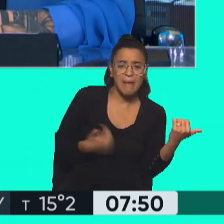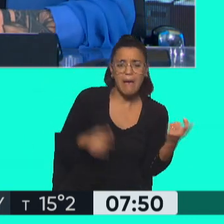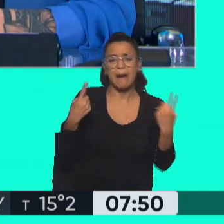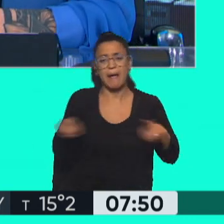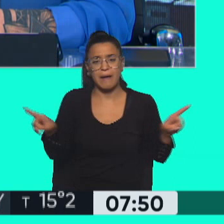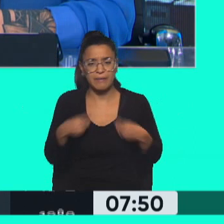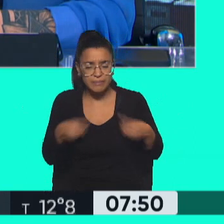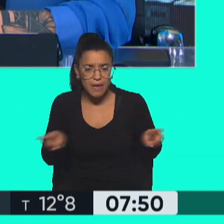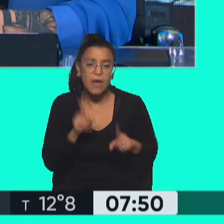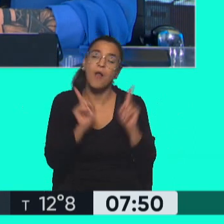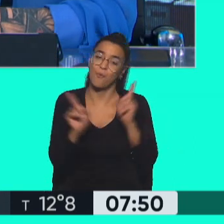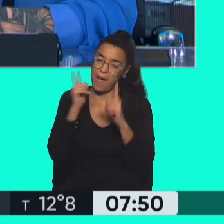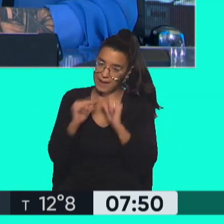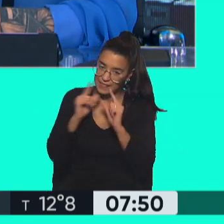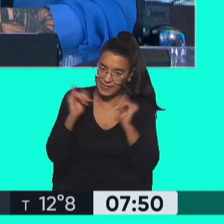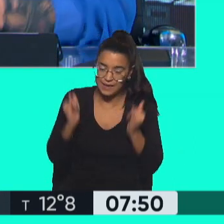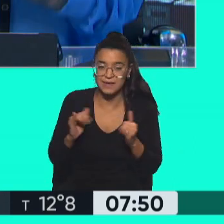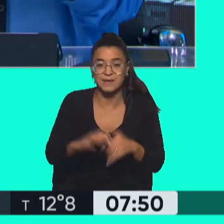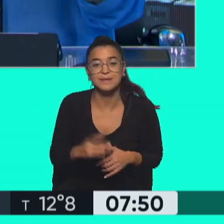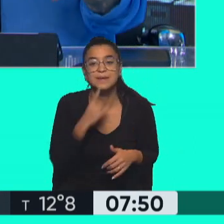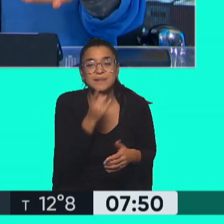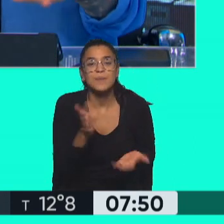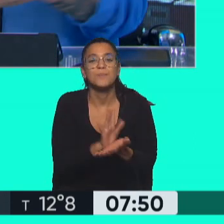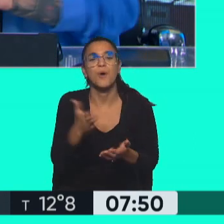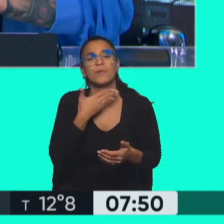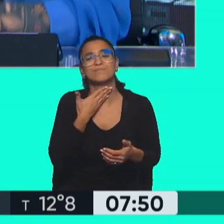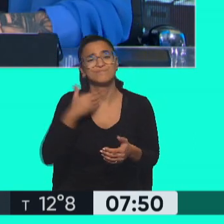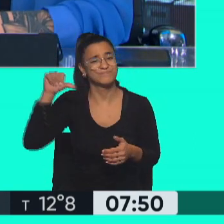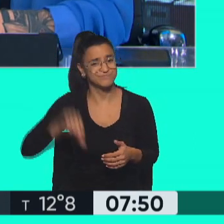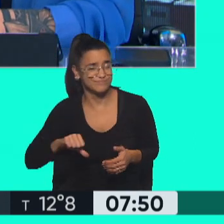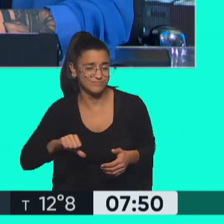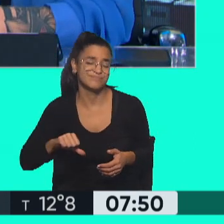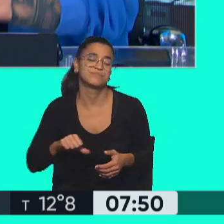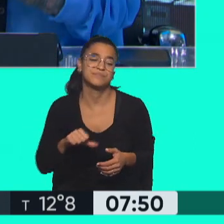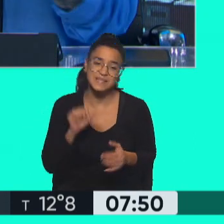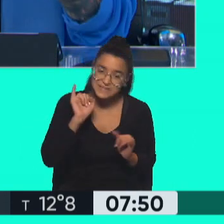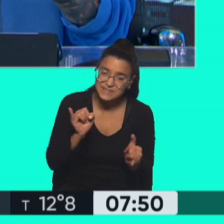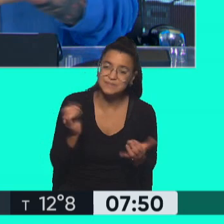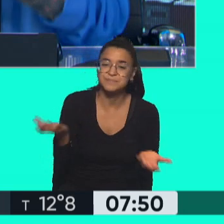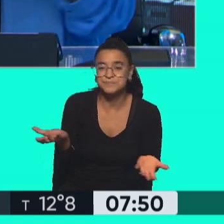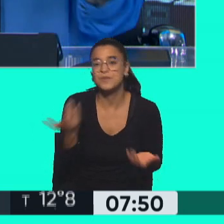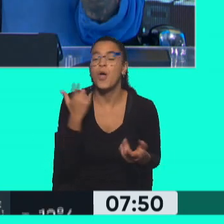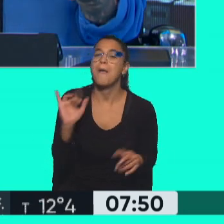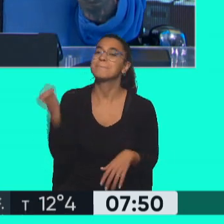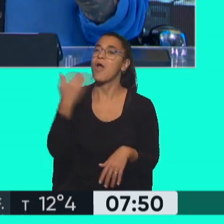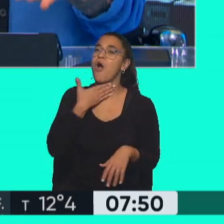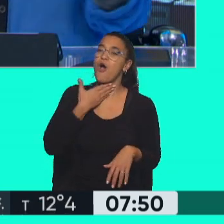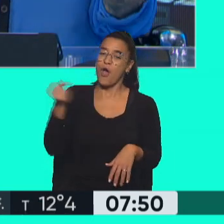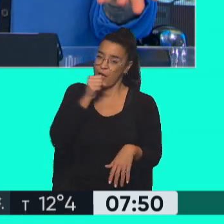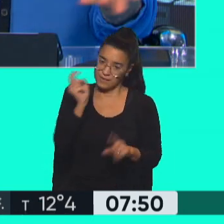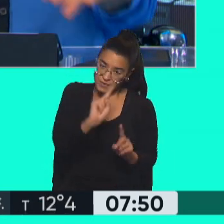recibe algunas críticas recién algunas críticas por la entonación un montón así hay que decir que no fue su mejor interpretación